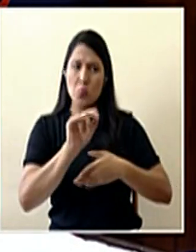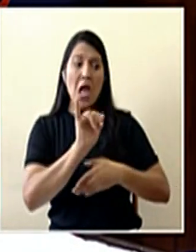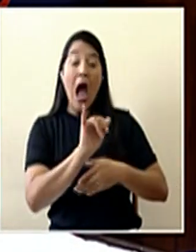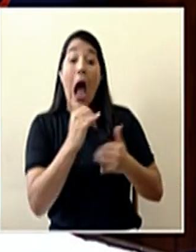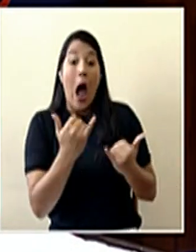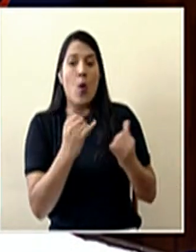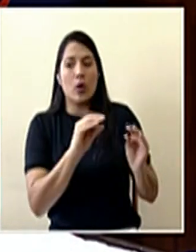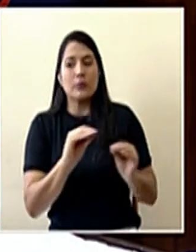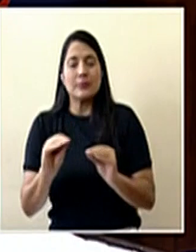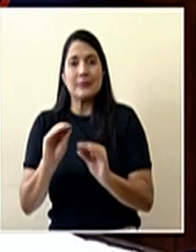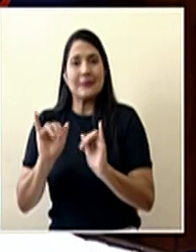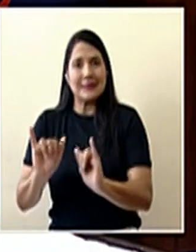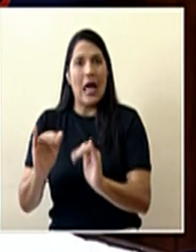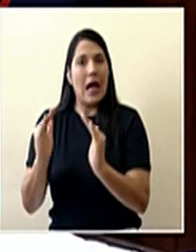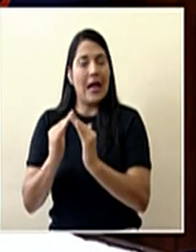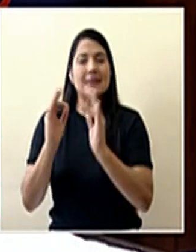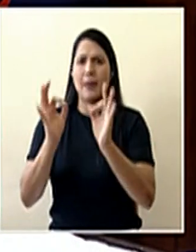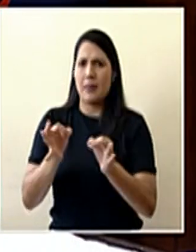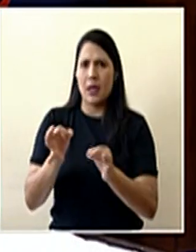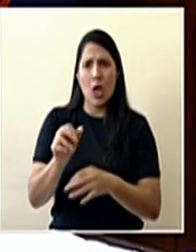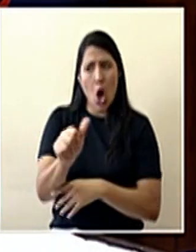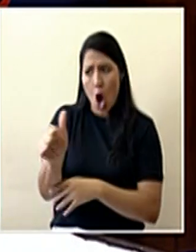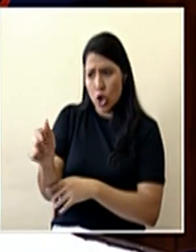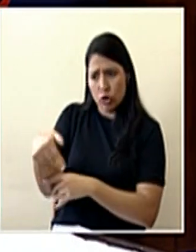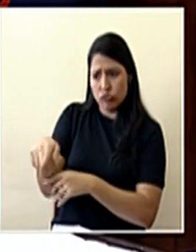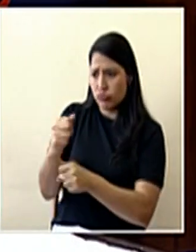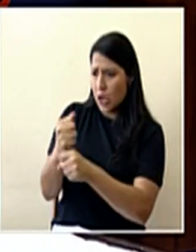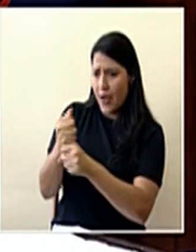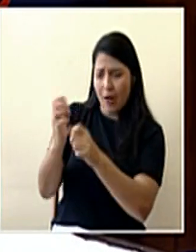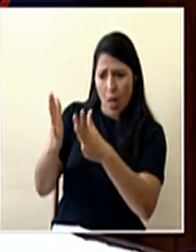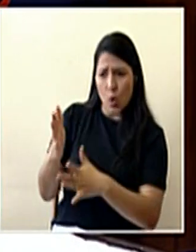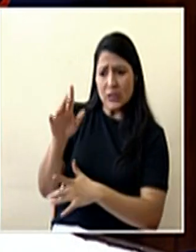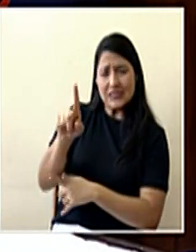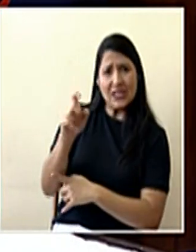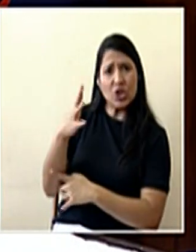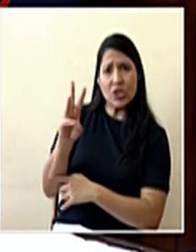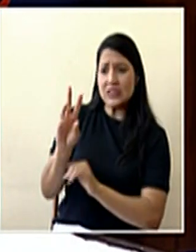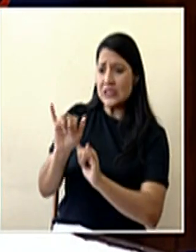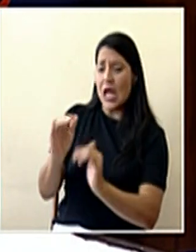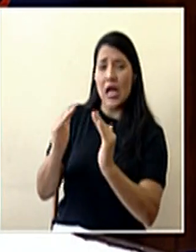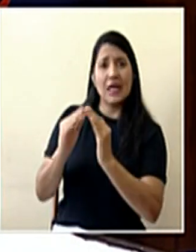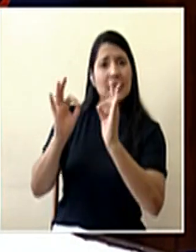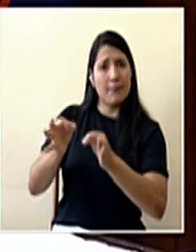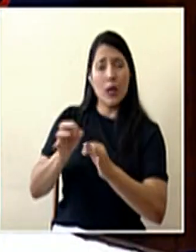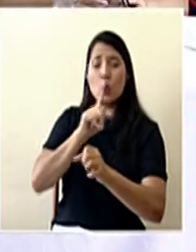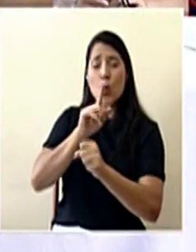su casa. Y el resto de funcionarios están muy bien recibiendo tratamiento y cumpliendo su periodo de aislamiento.